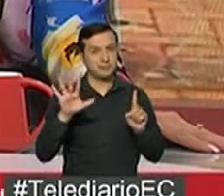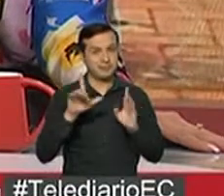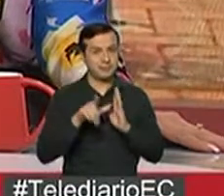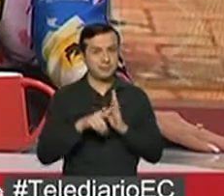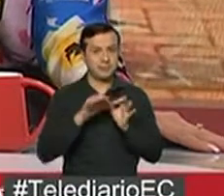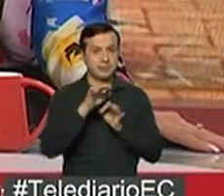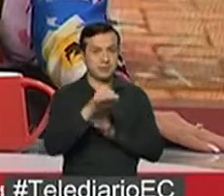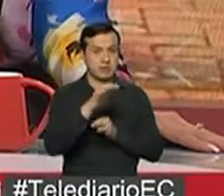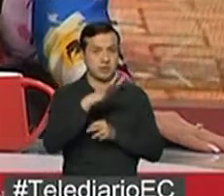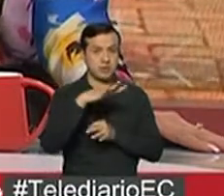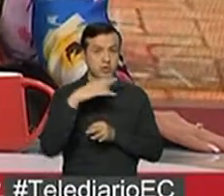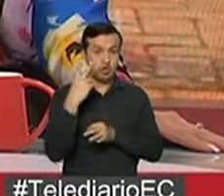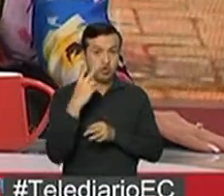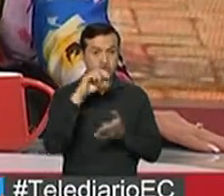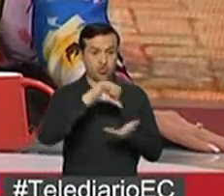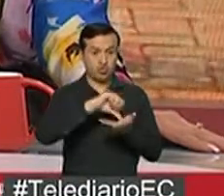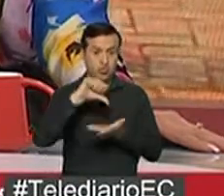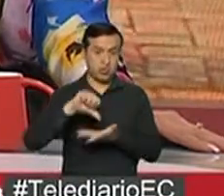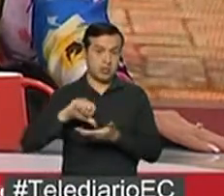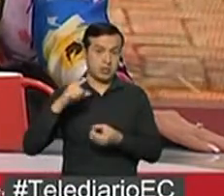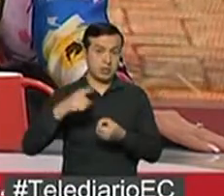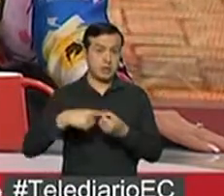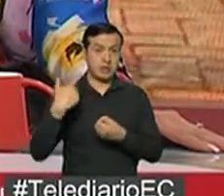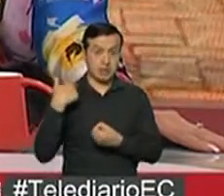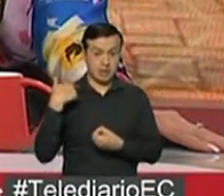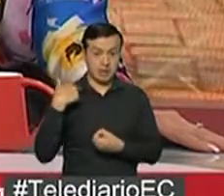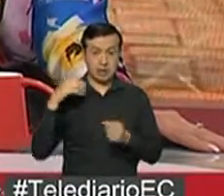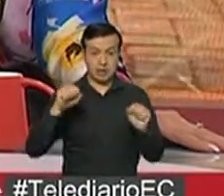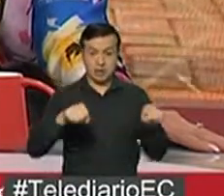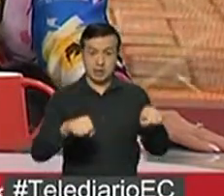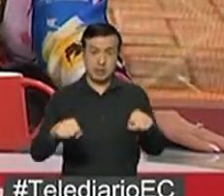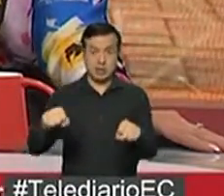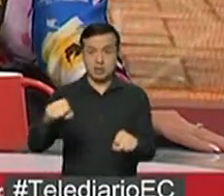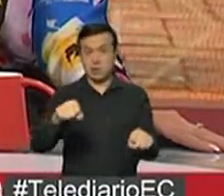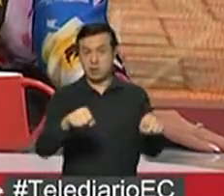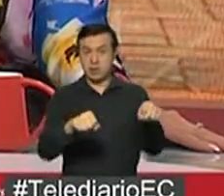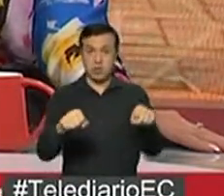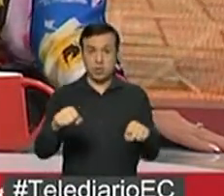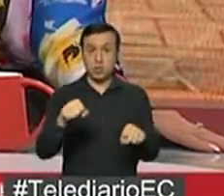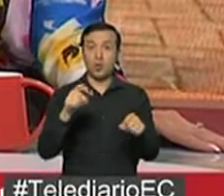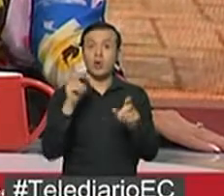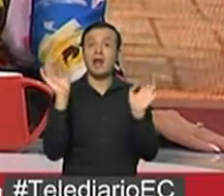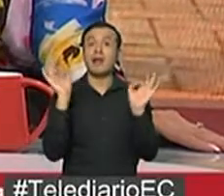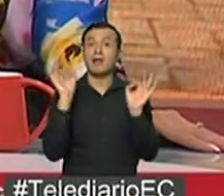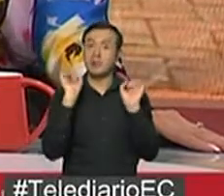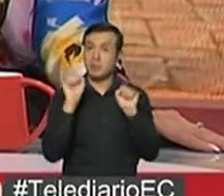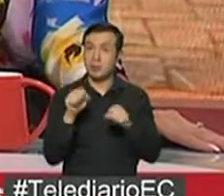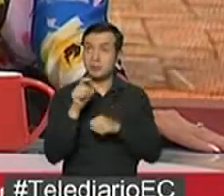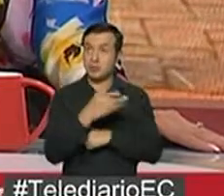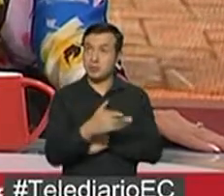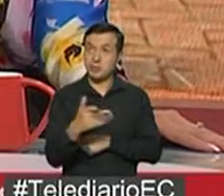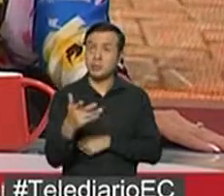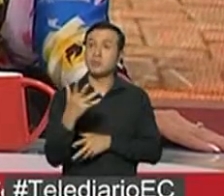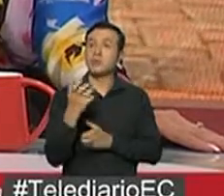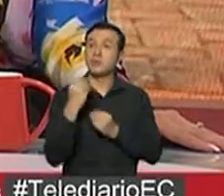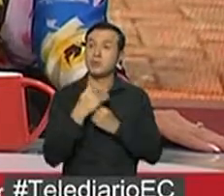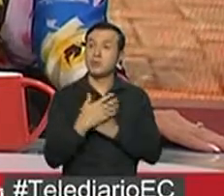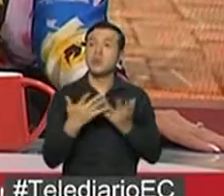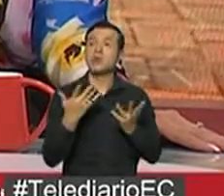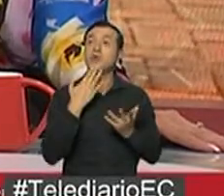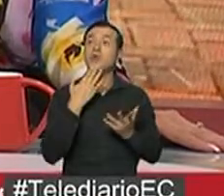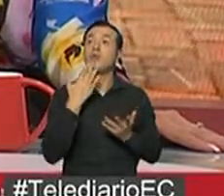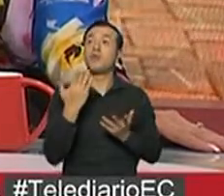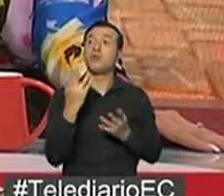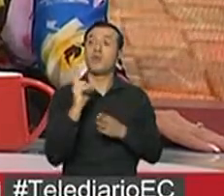cantones del país apuestan por los scooters eléctricos como alternativa sostenible para la movilidad la intención es disminuir